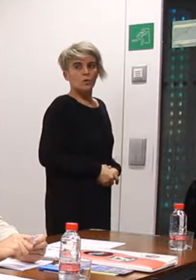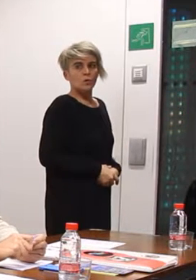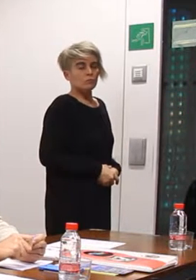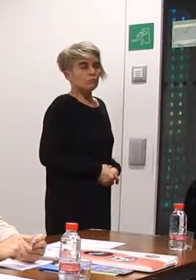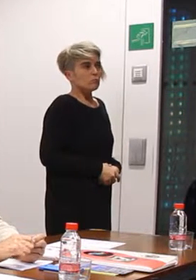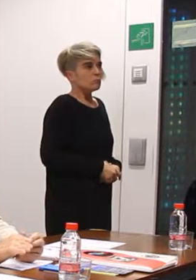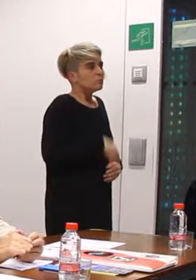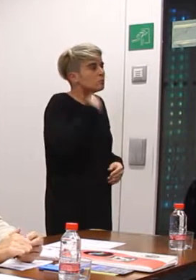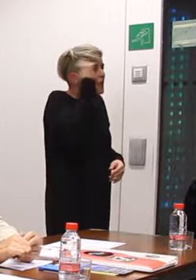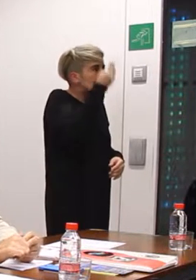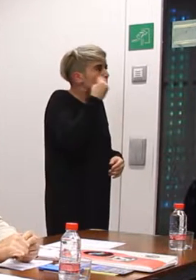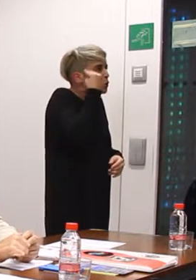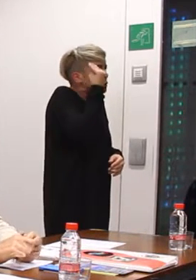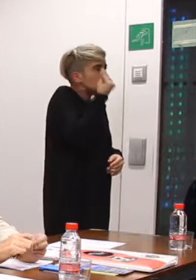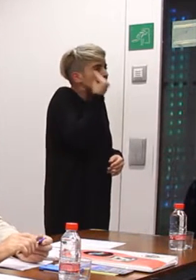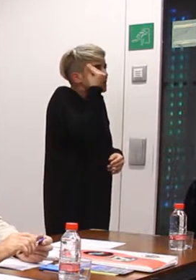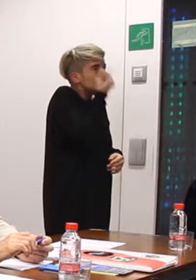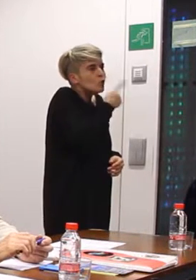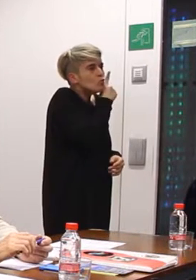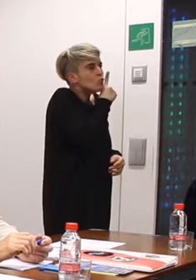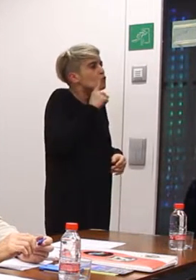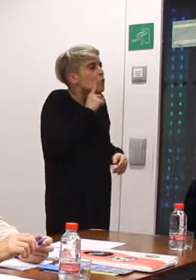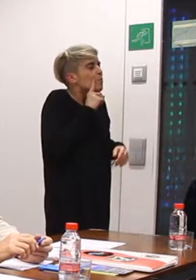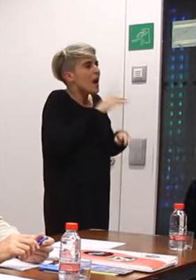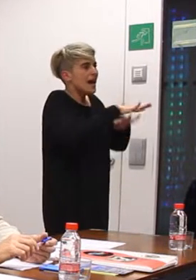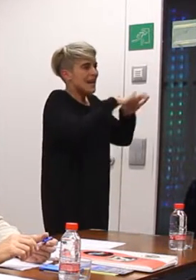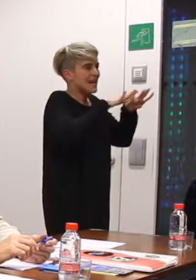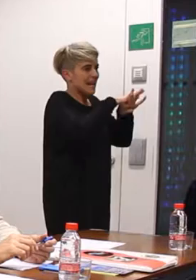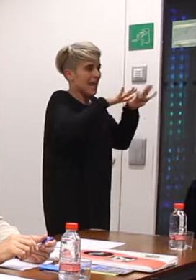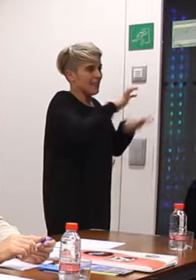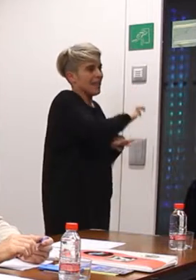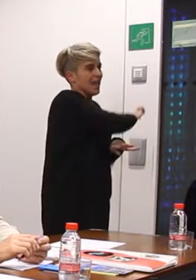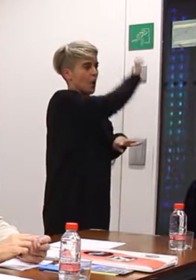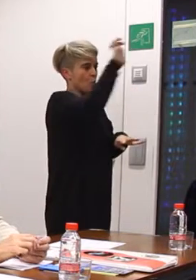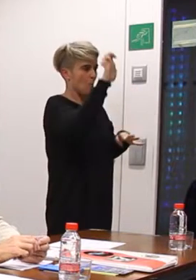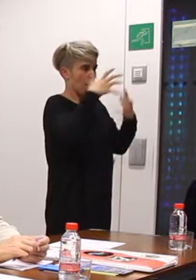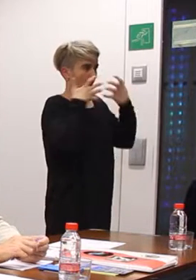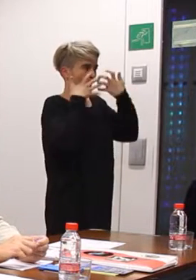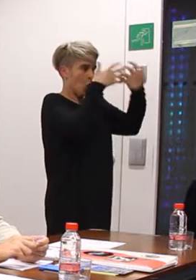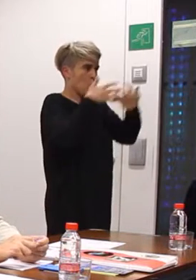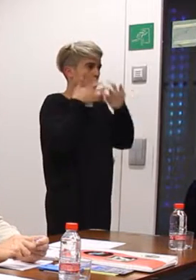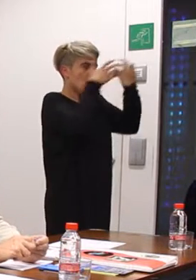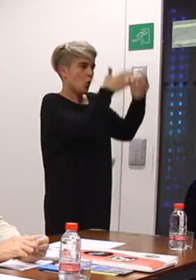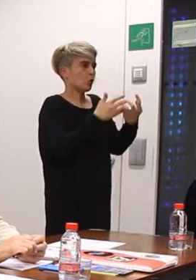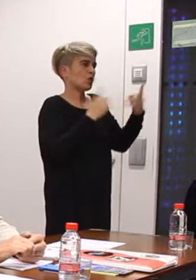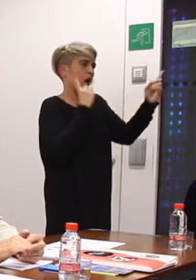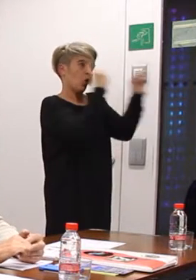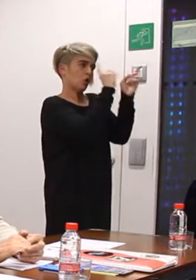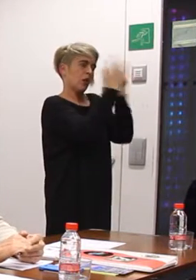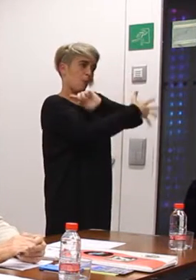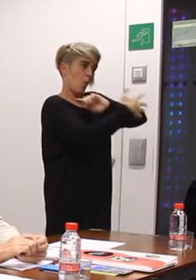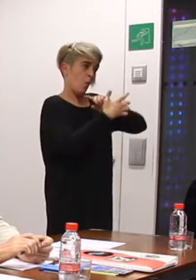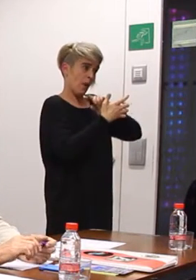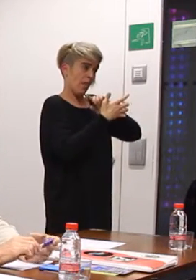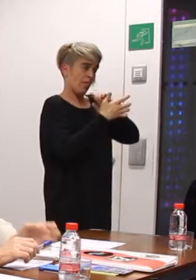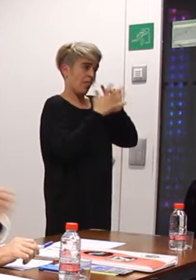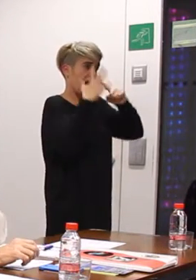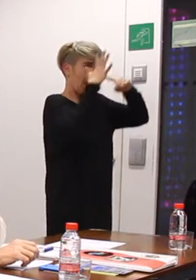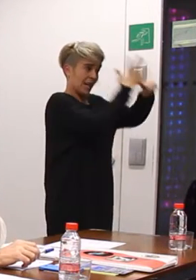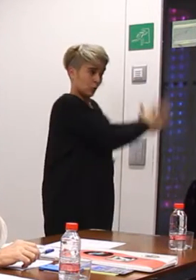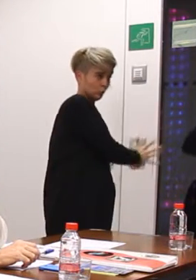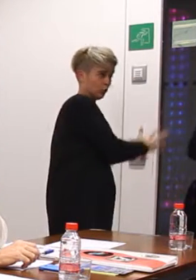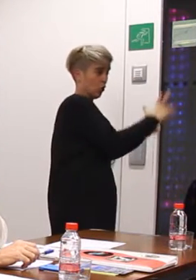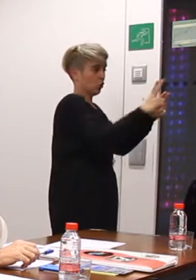nombre propio en la Comunidad Valenciana era la Red Europea de Lucha contra la Pobreza y Exclusión Social, que se llama